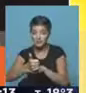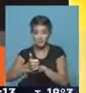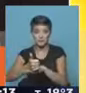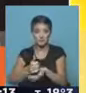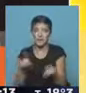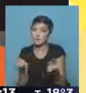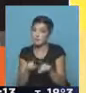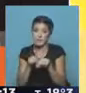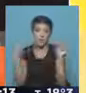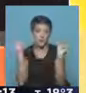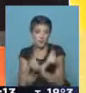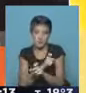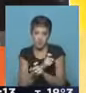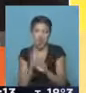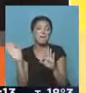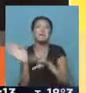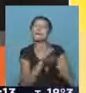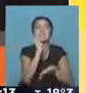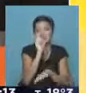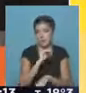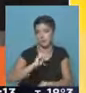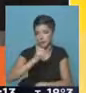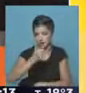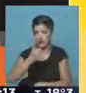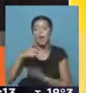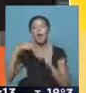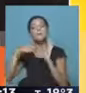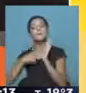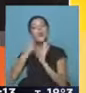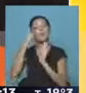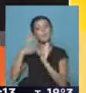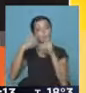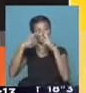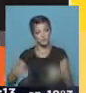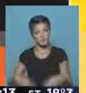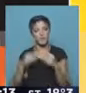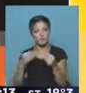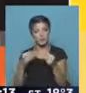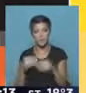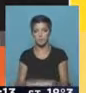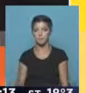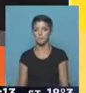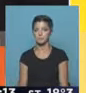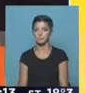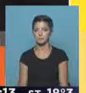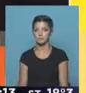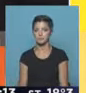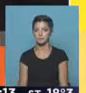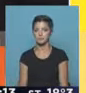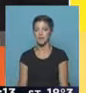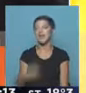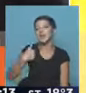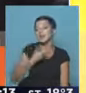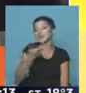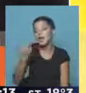al mismo problema. Con una diferencia importante, que la sociedad estará más atomizada,